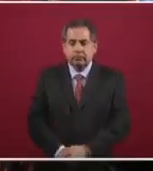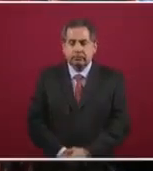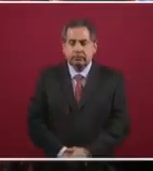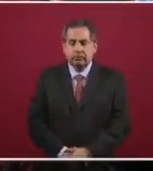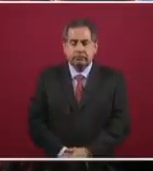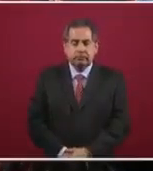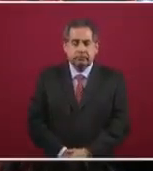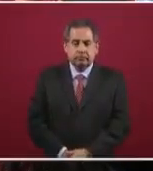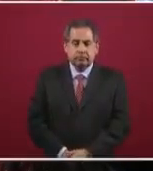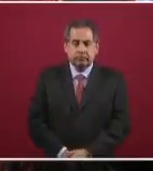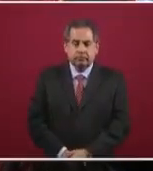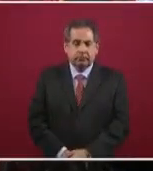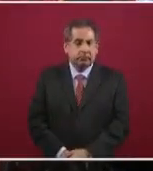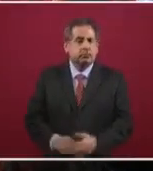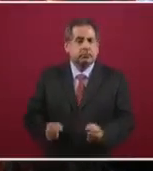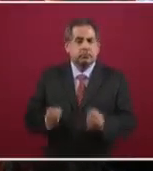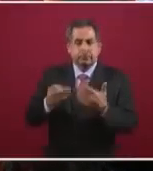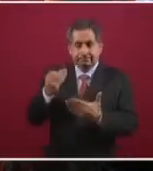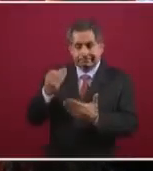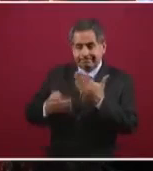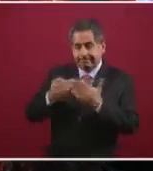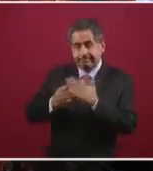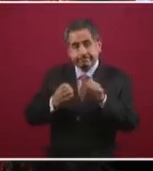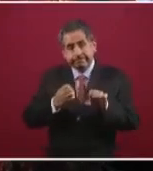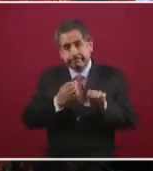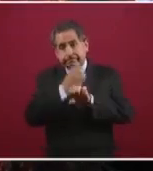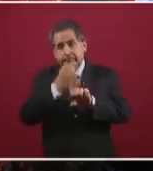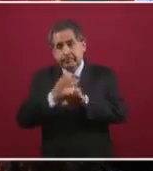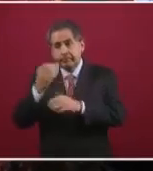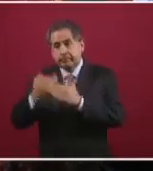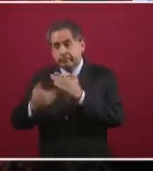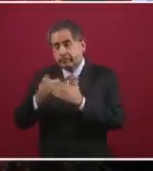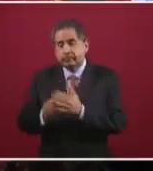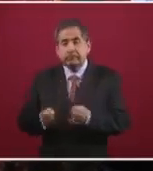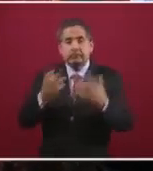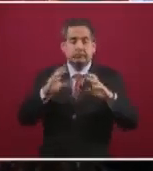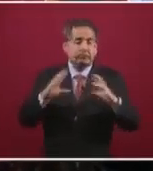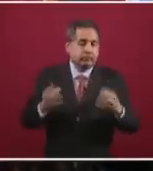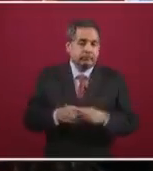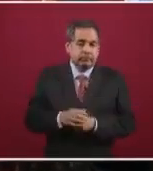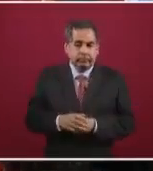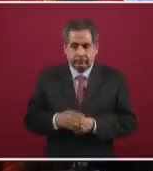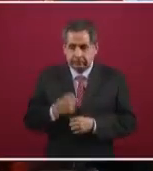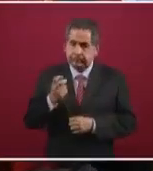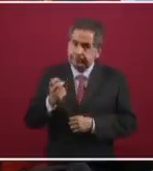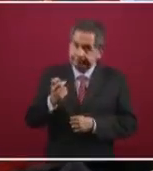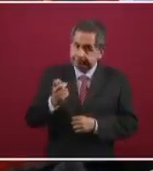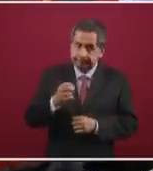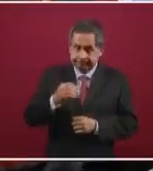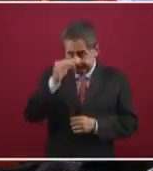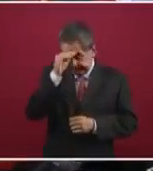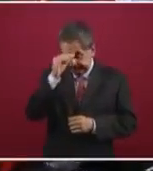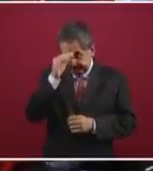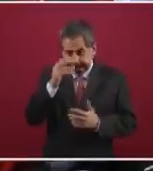que tenemos en los estados. Todo esto lo estamos haciendo